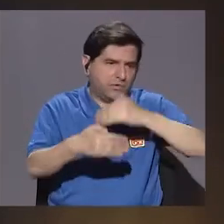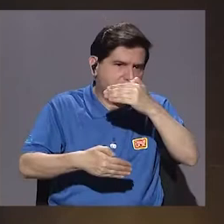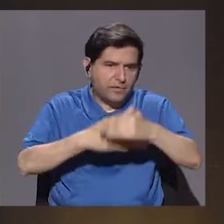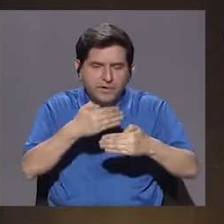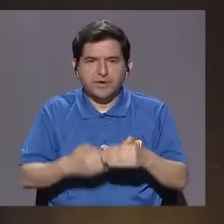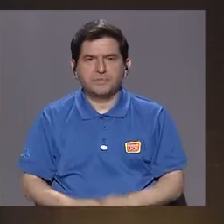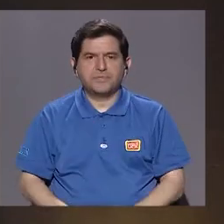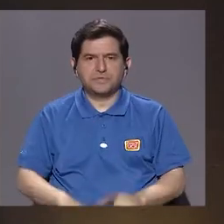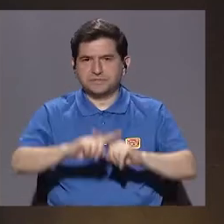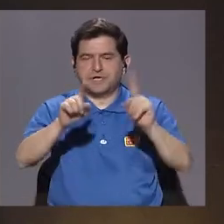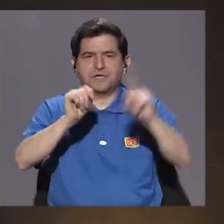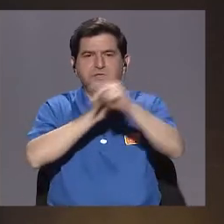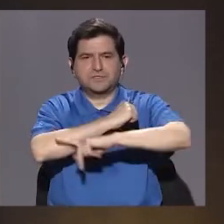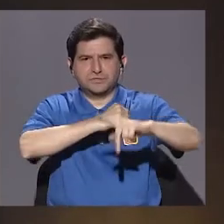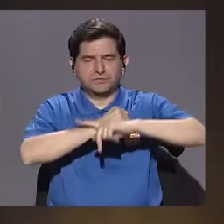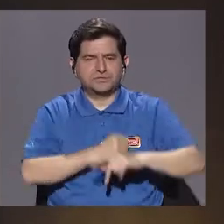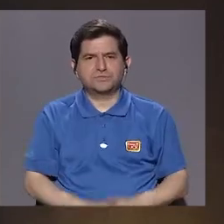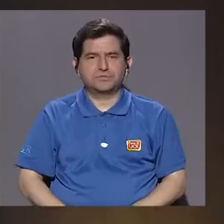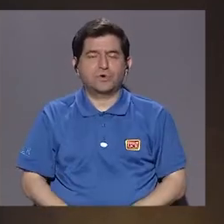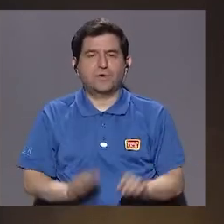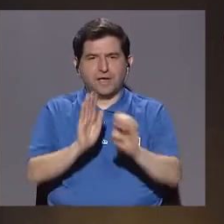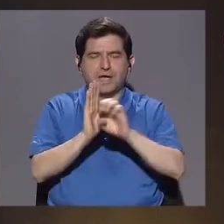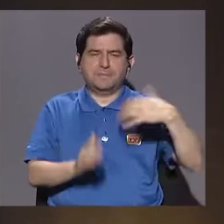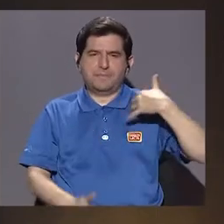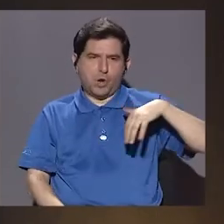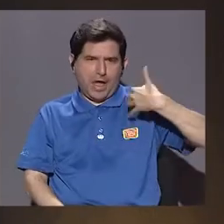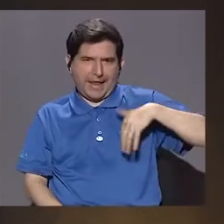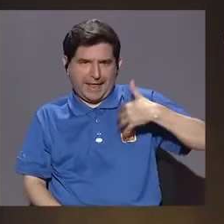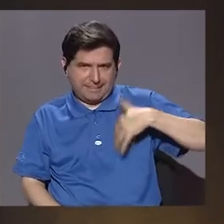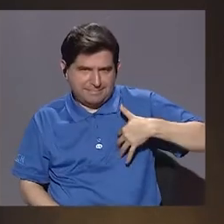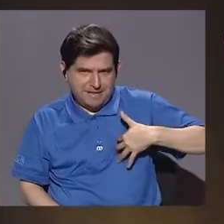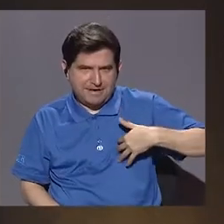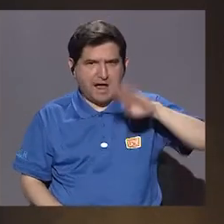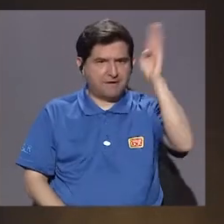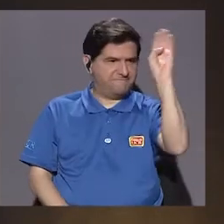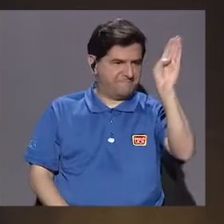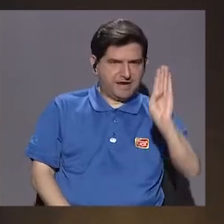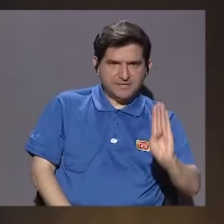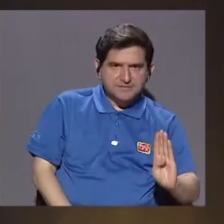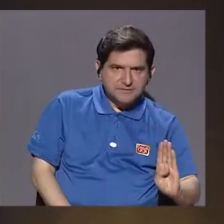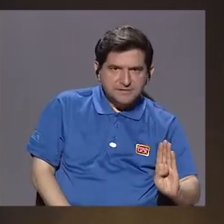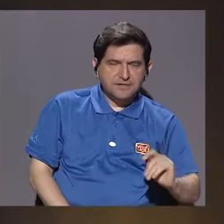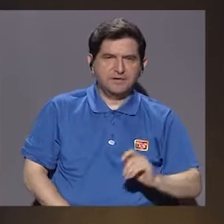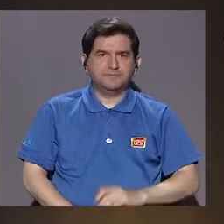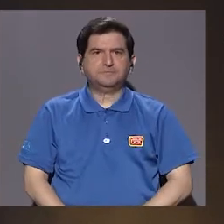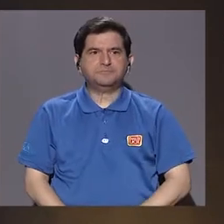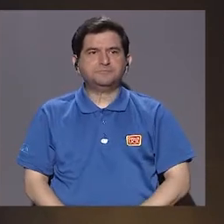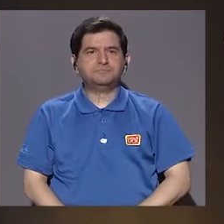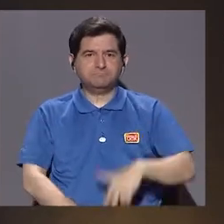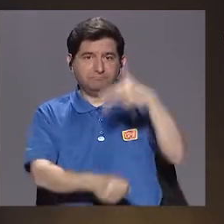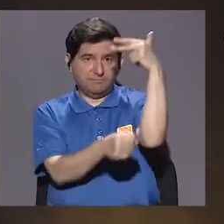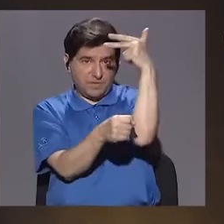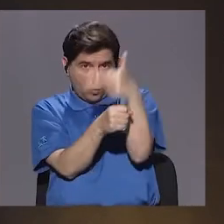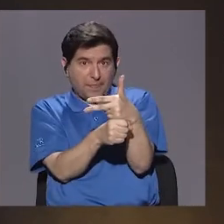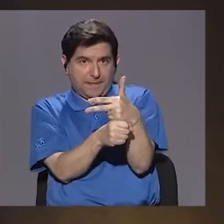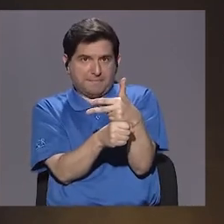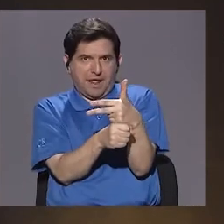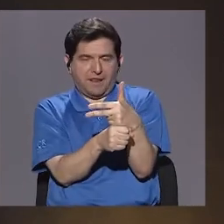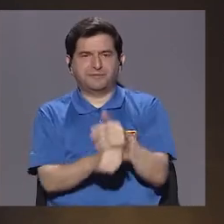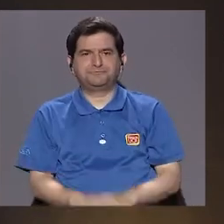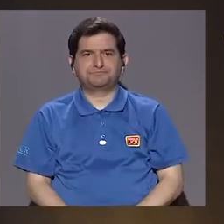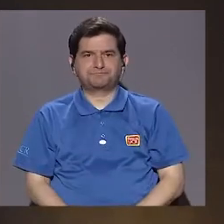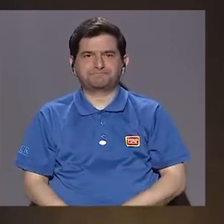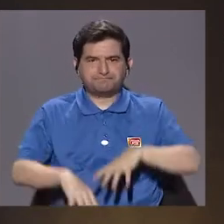en algunos países como en argentina en brasil guatemala pareciera que el